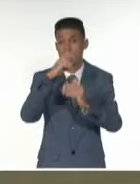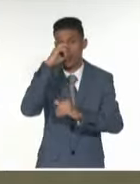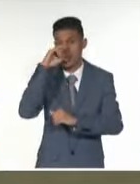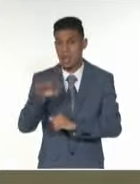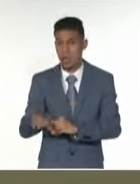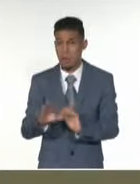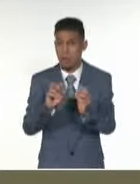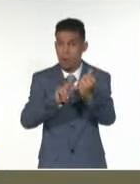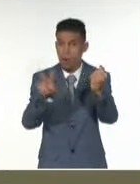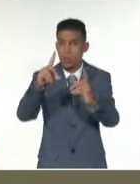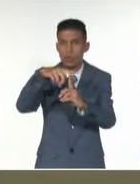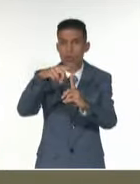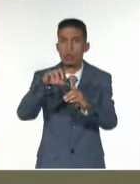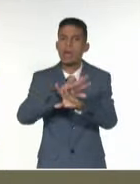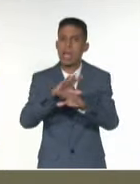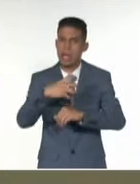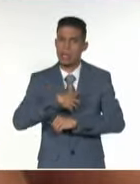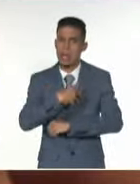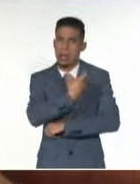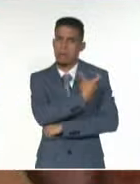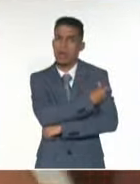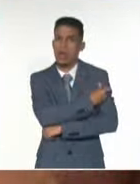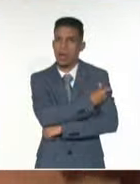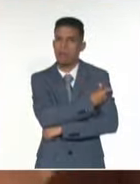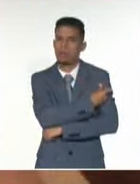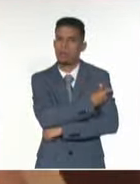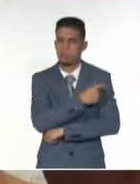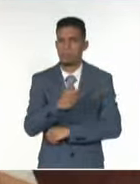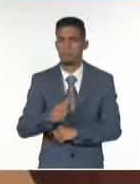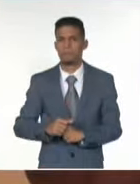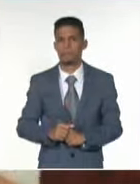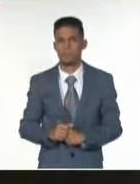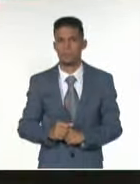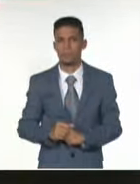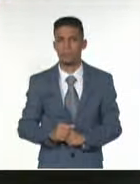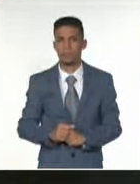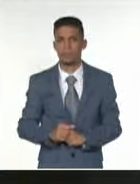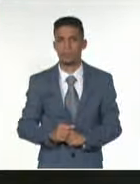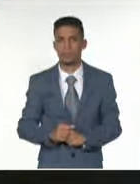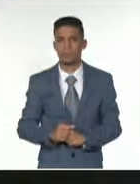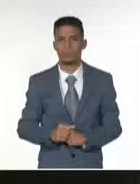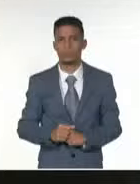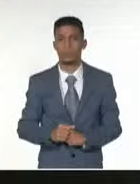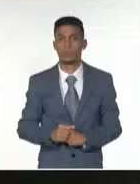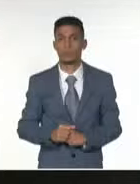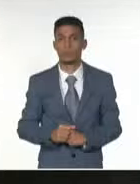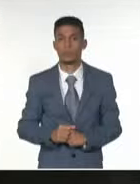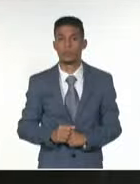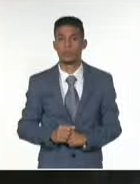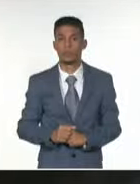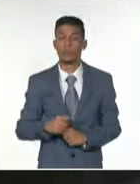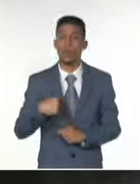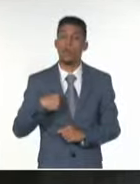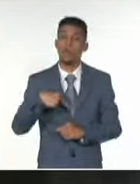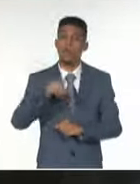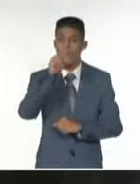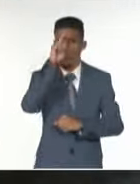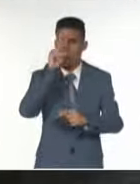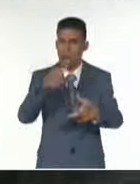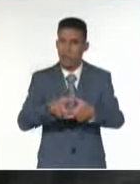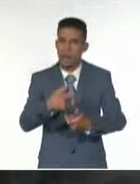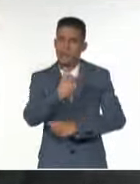Tunas son beneficiados con la dosis antipoliomielítica oral. Ahí vengo a ir al policlínico para vacunar a la niña con